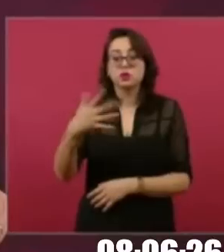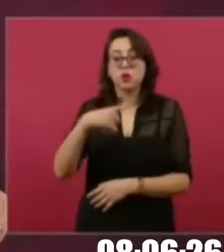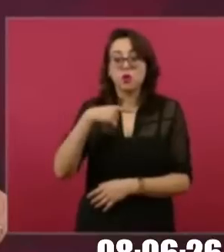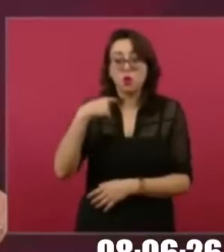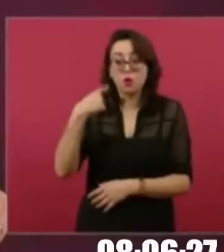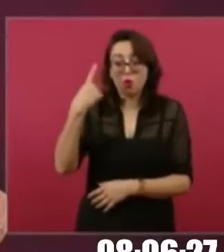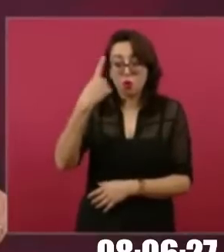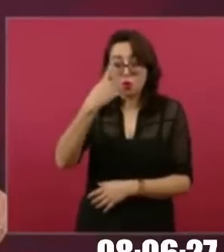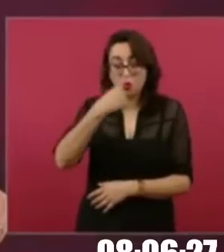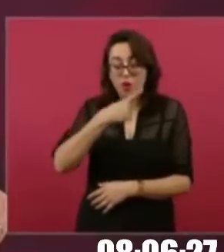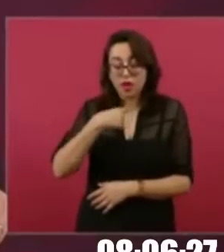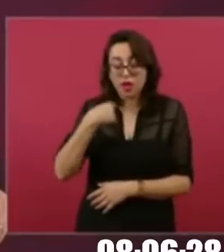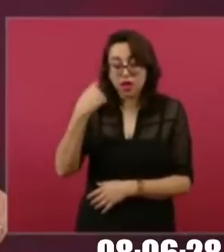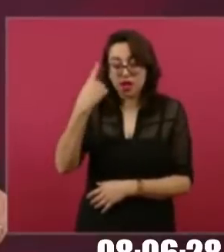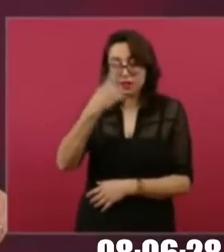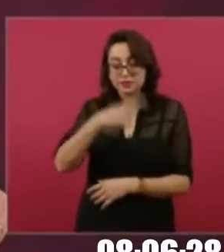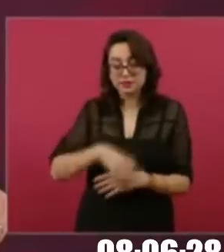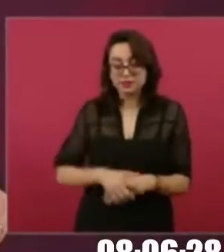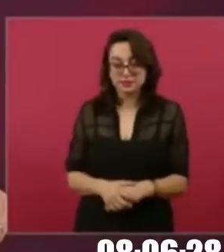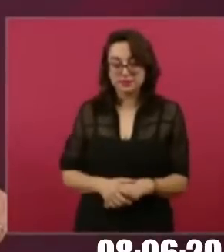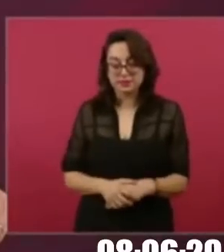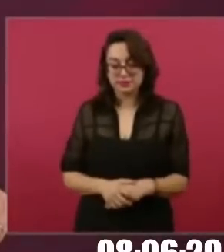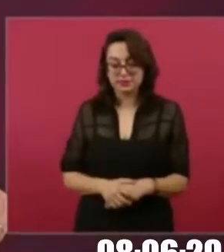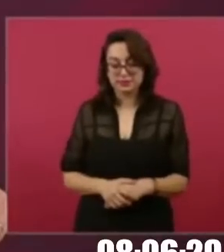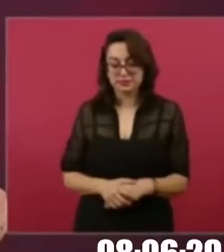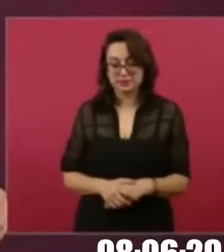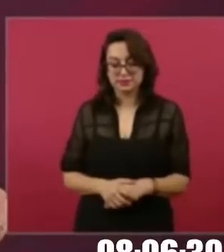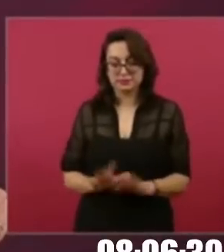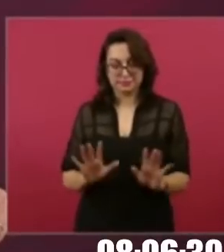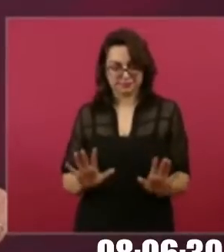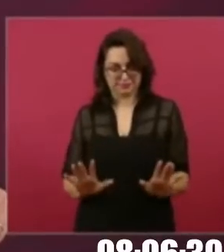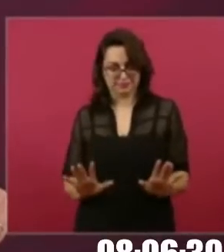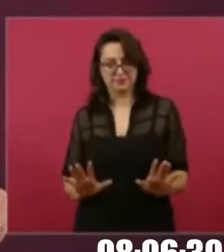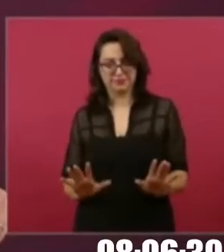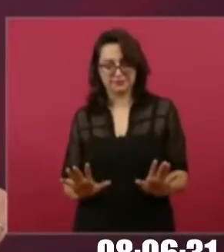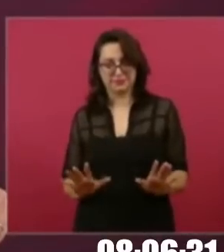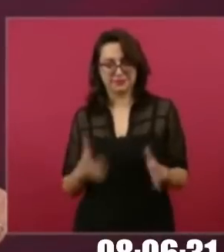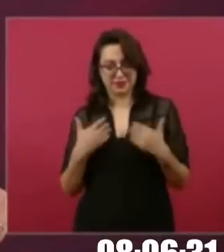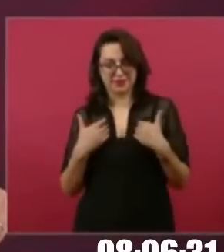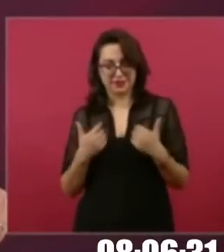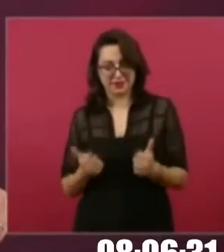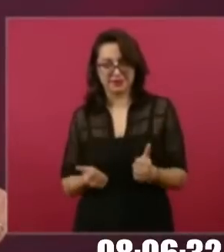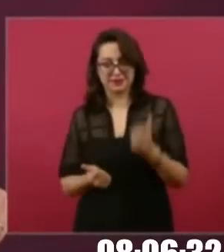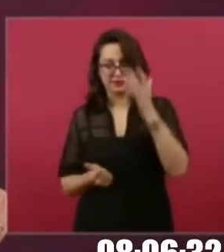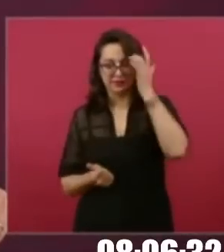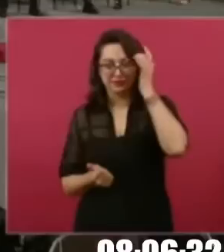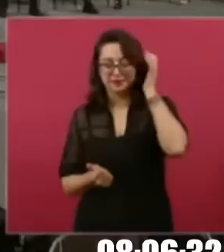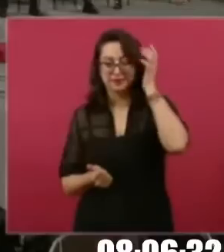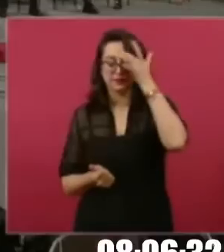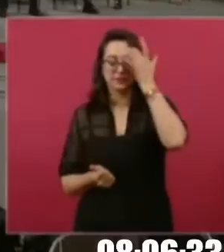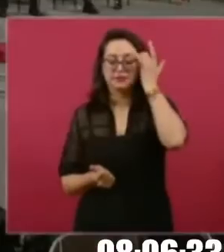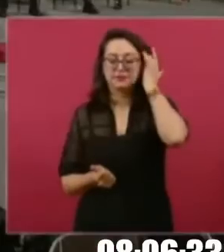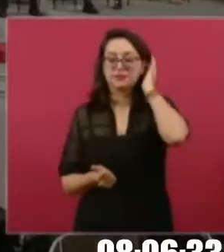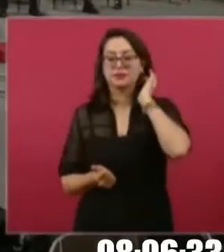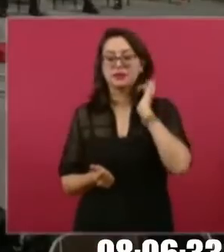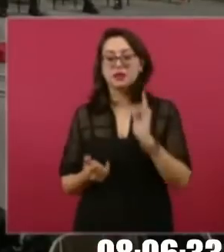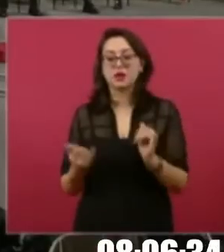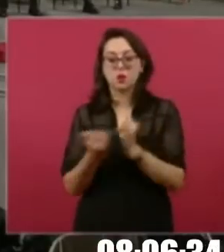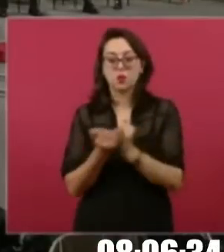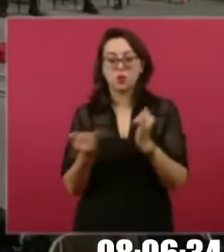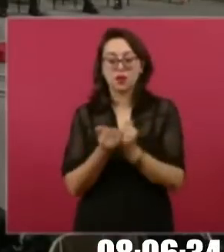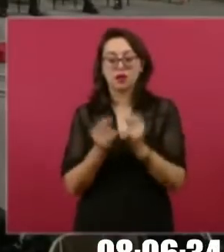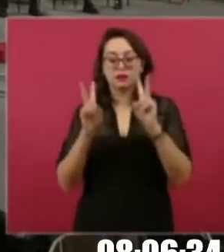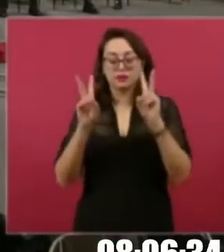tengan una idea Zoé nos ayudó a poner la primera máquina de hemodiálisis en Loreto